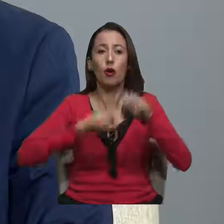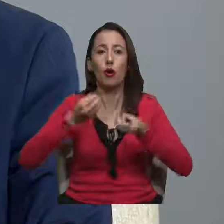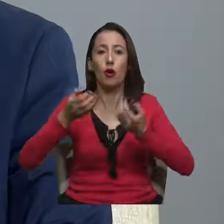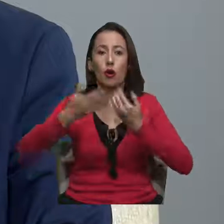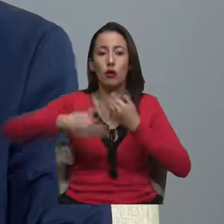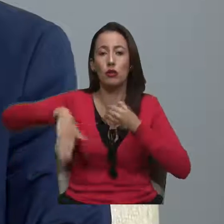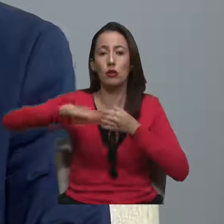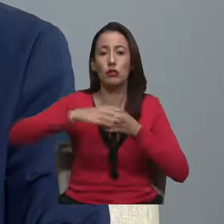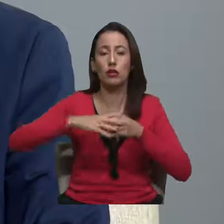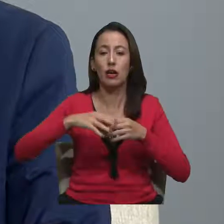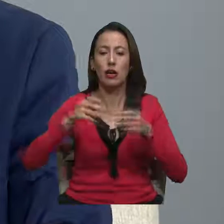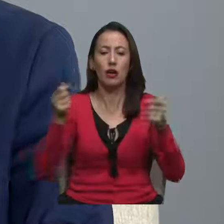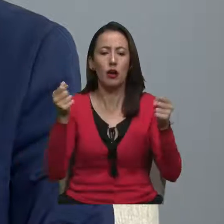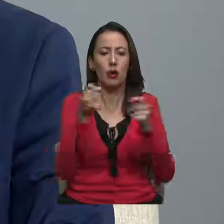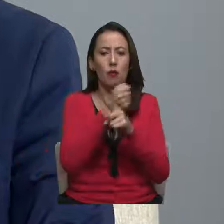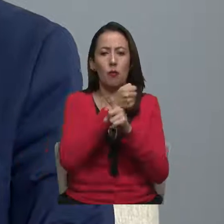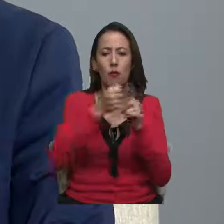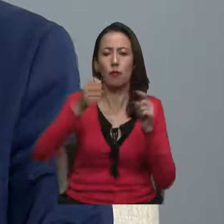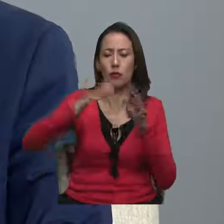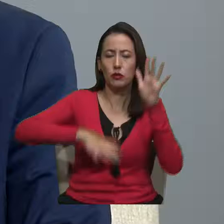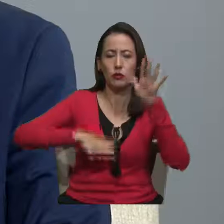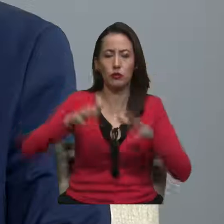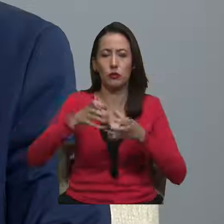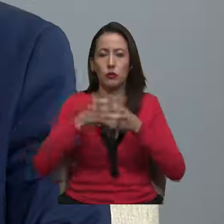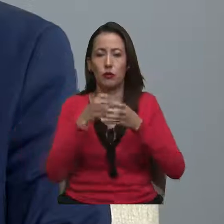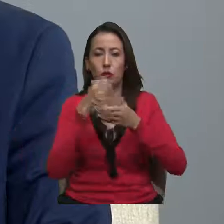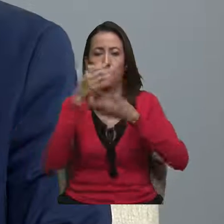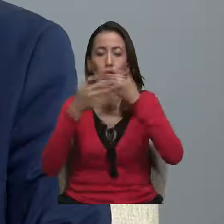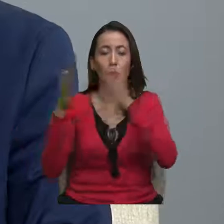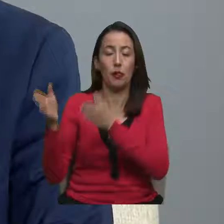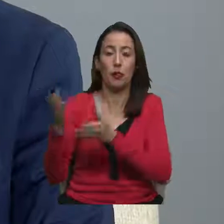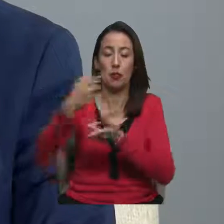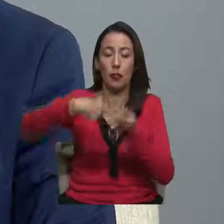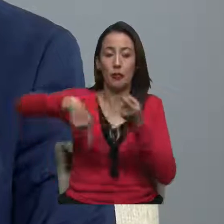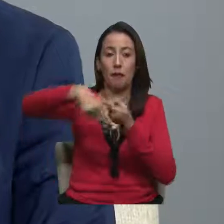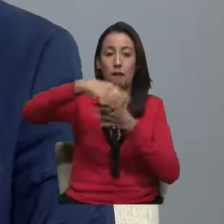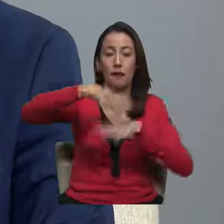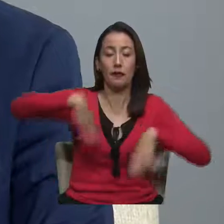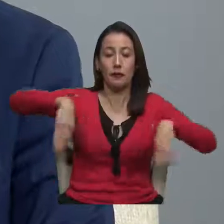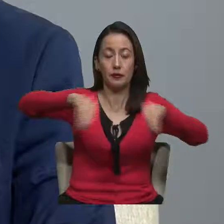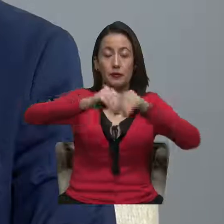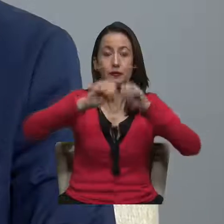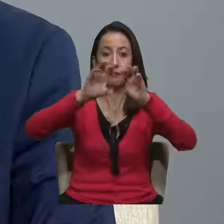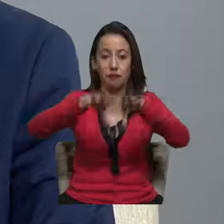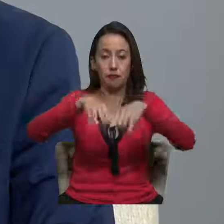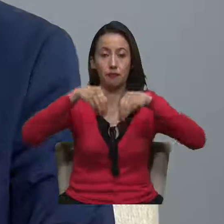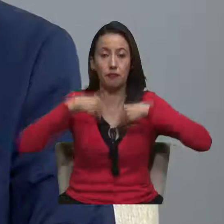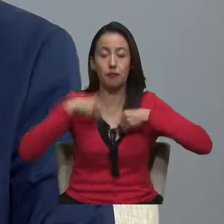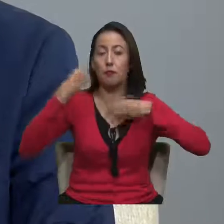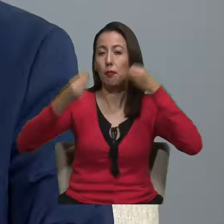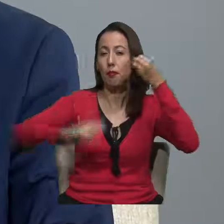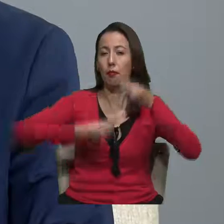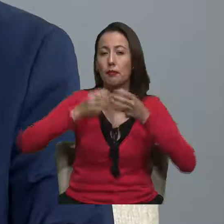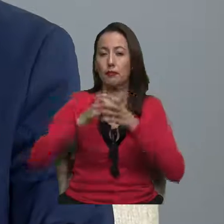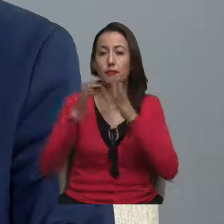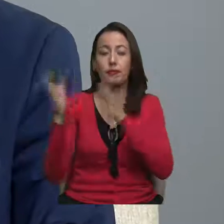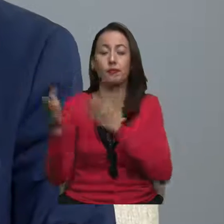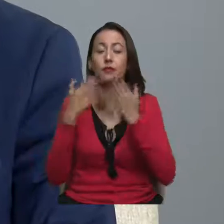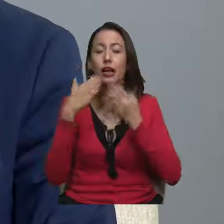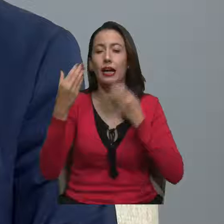violencia con violencia no podemos combatir necesitamos mirar qué es lo que nos falta